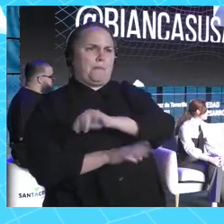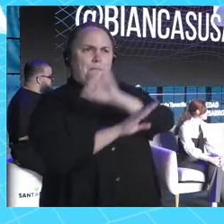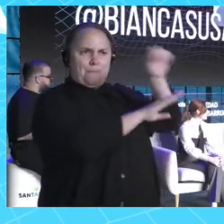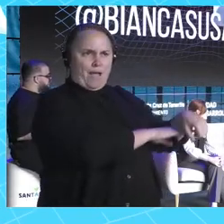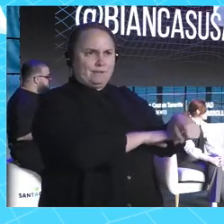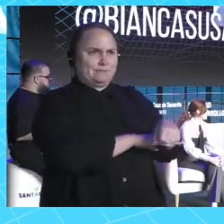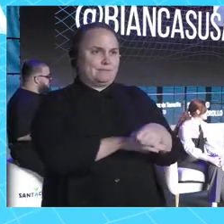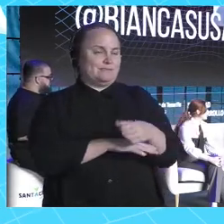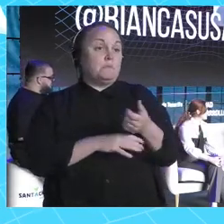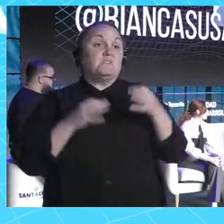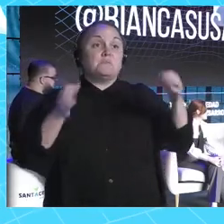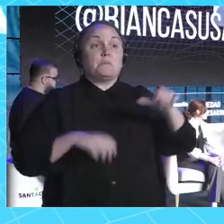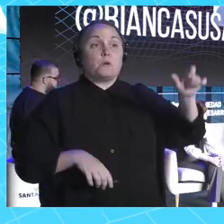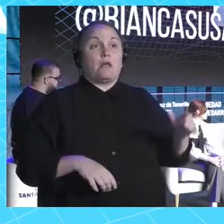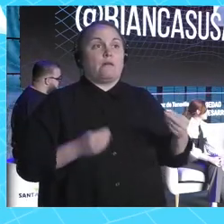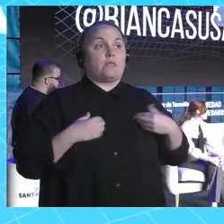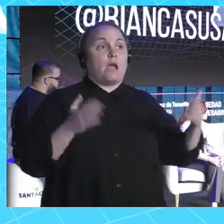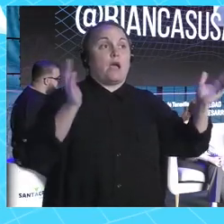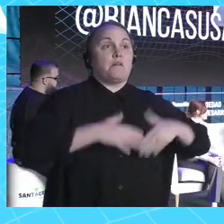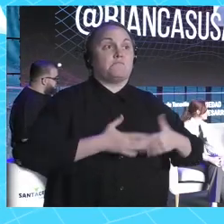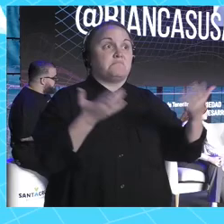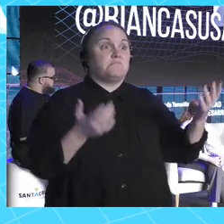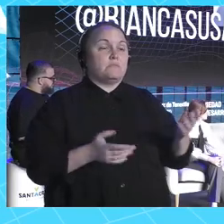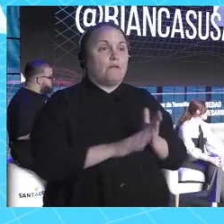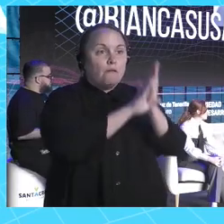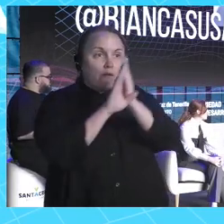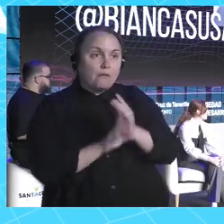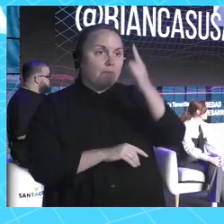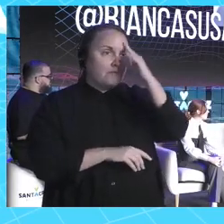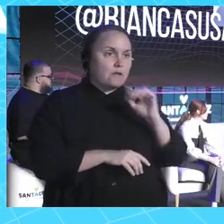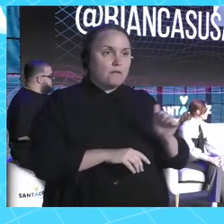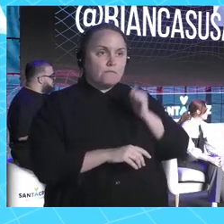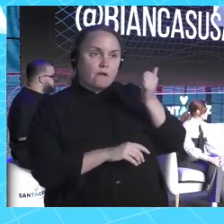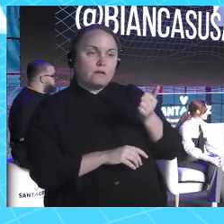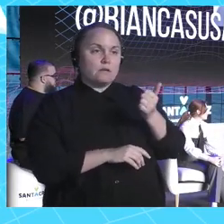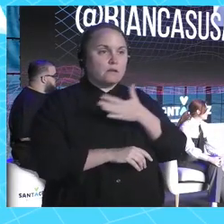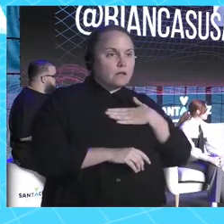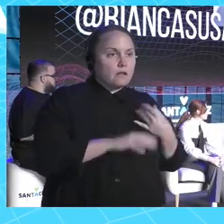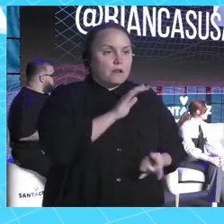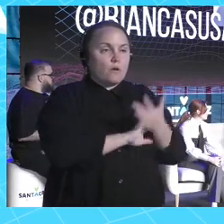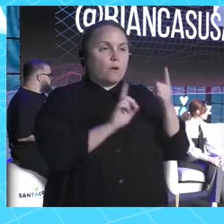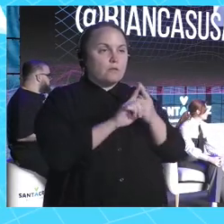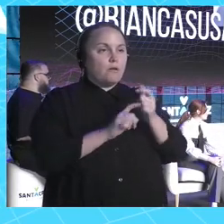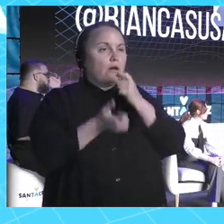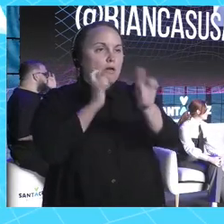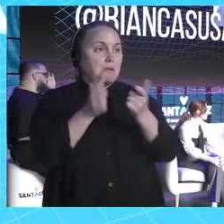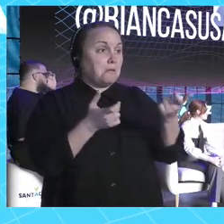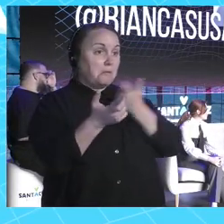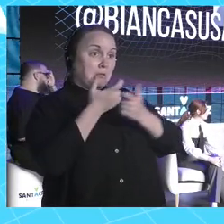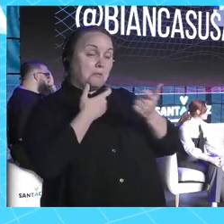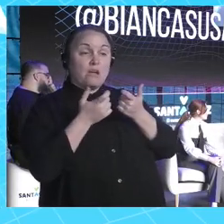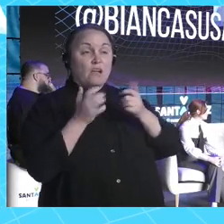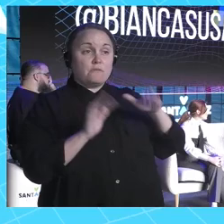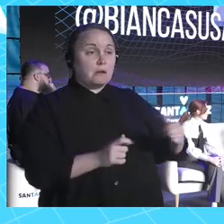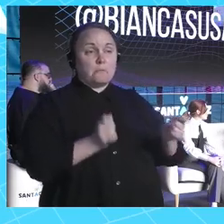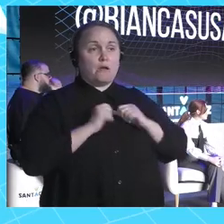que no tenga vida y que quiera detrás de una de un perfil falso insultarte y me hace más fuerte me hace